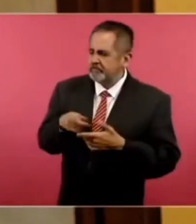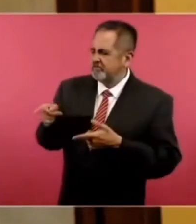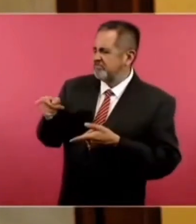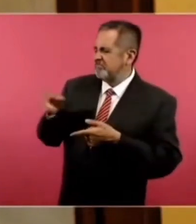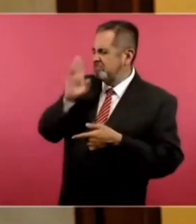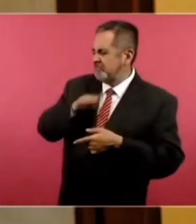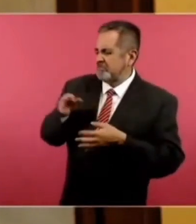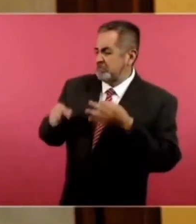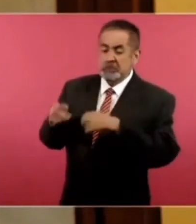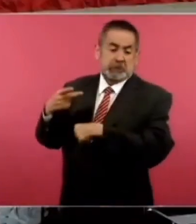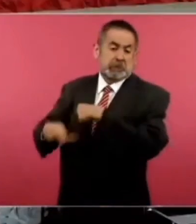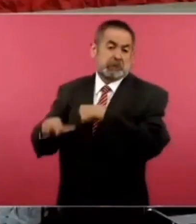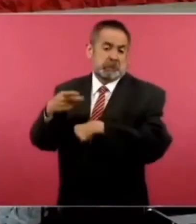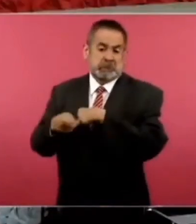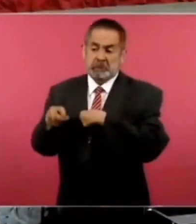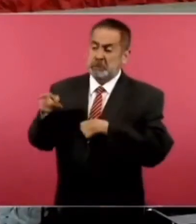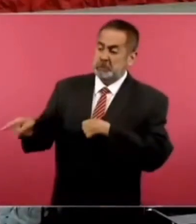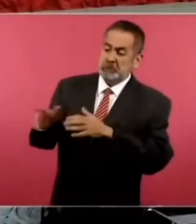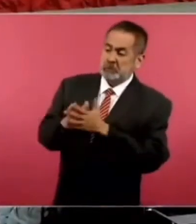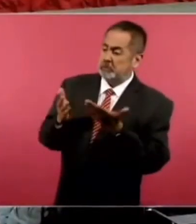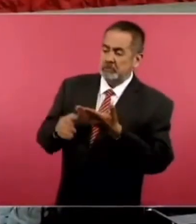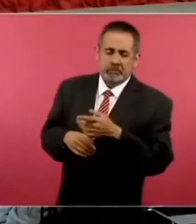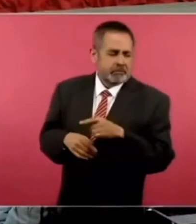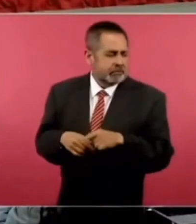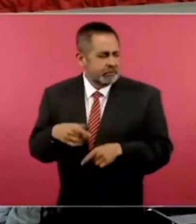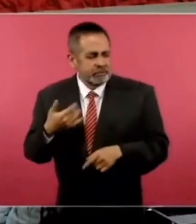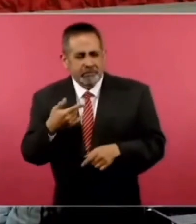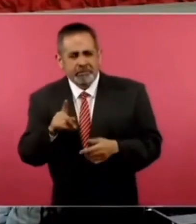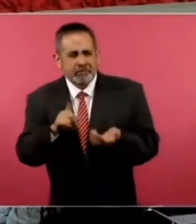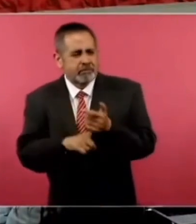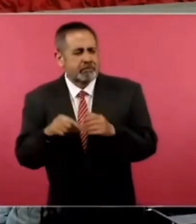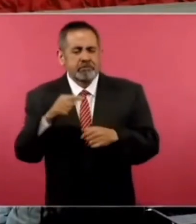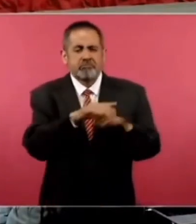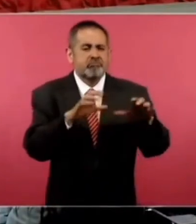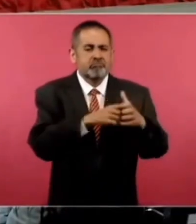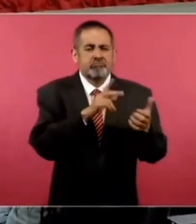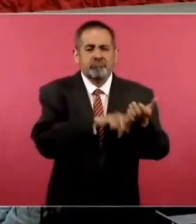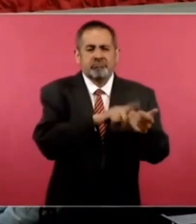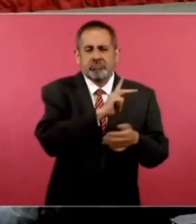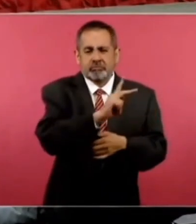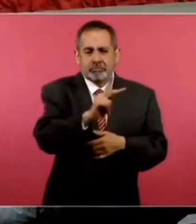juzgarlo más peligroso que su germánico homónimo,